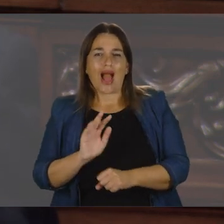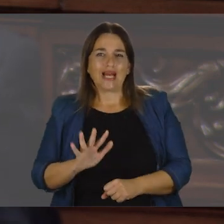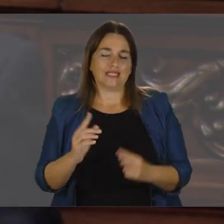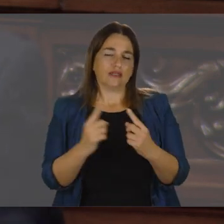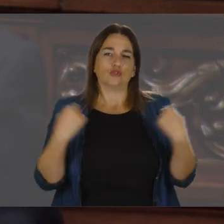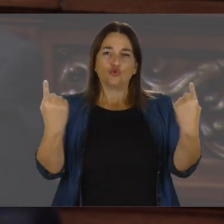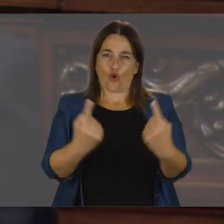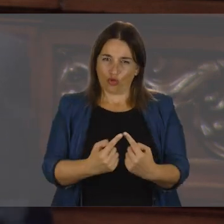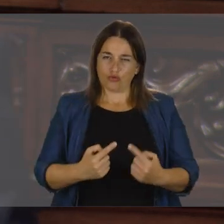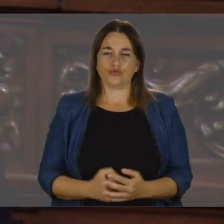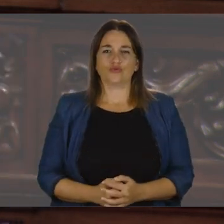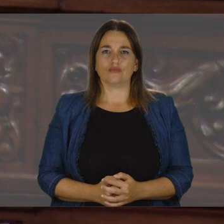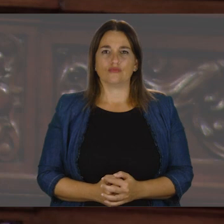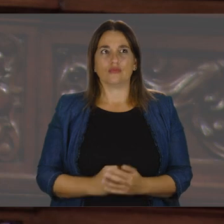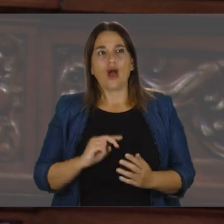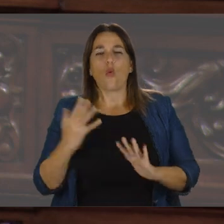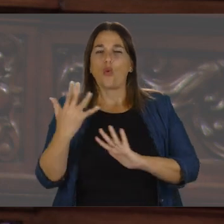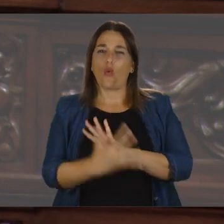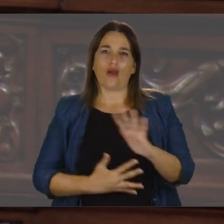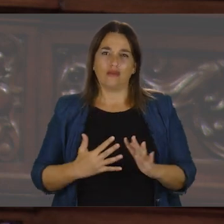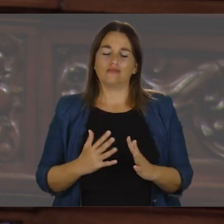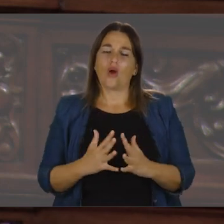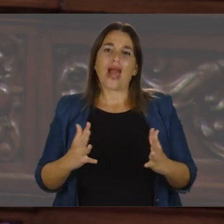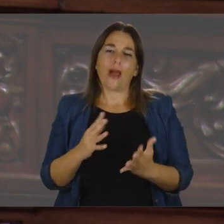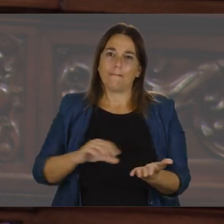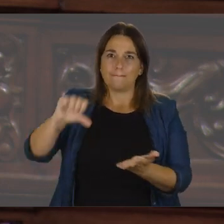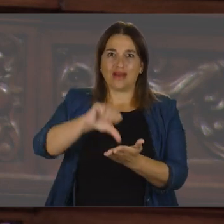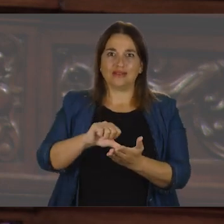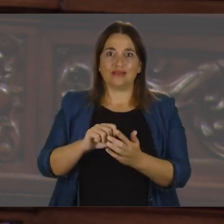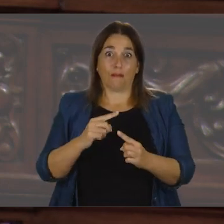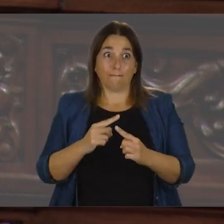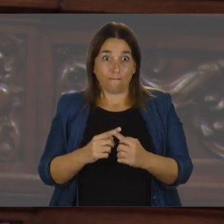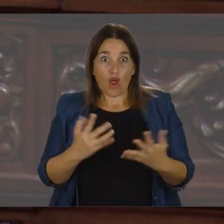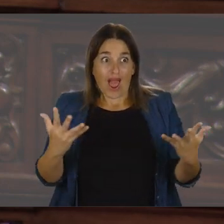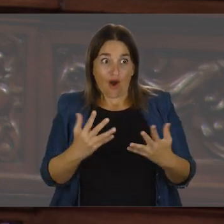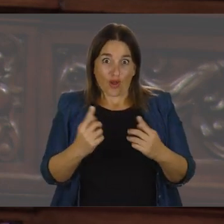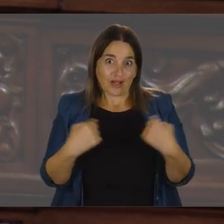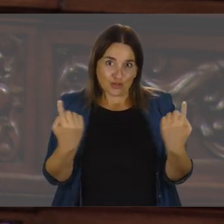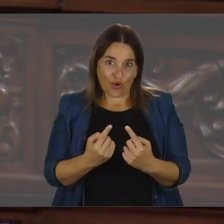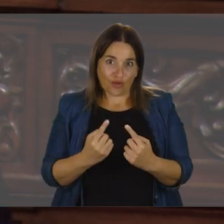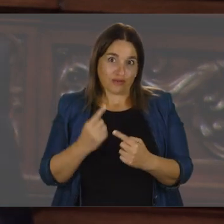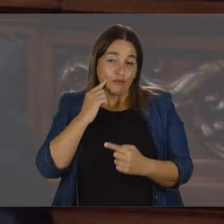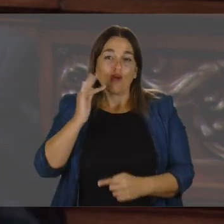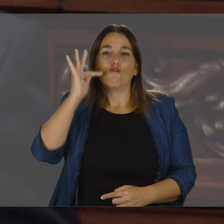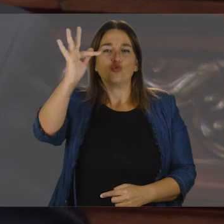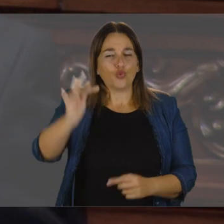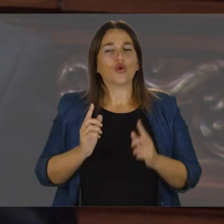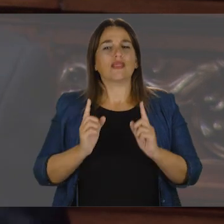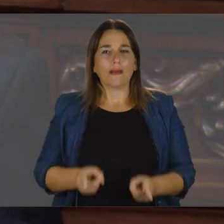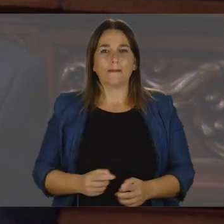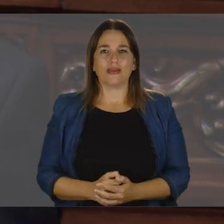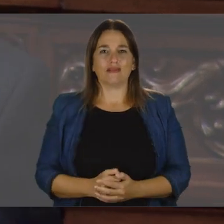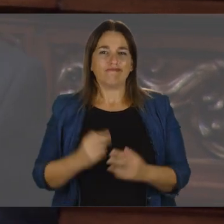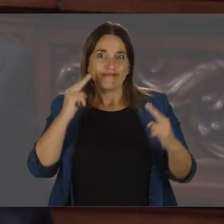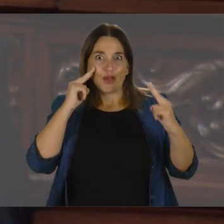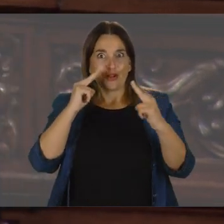Cuidemos entonces todos nosotros a nuestro gran país, por los que están y